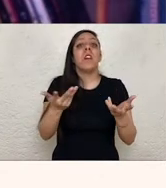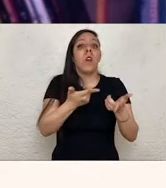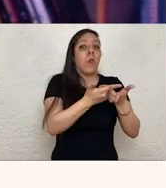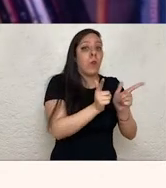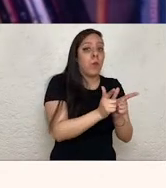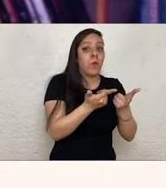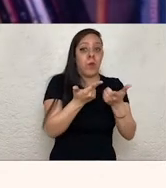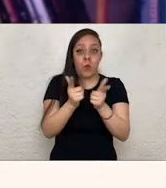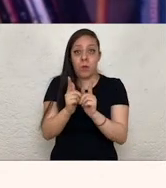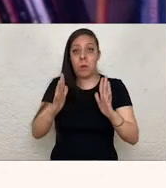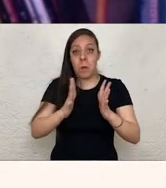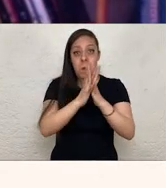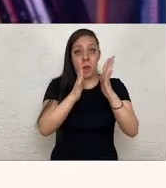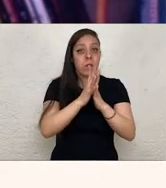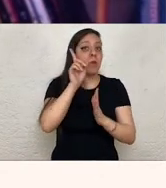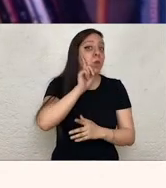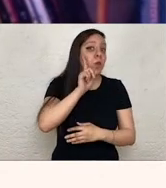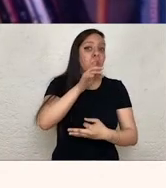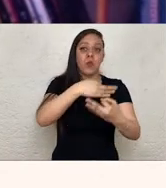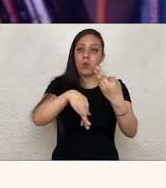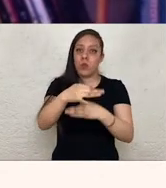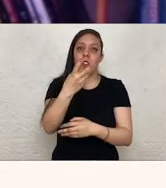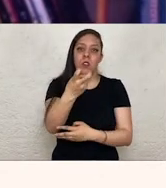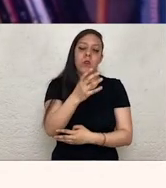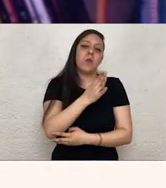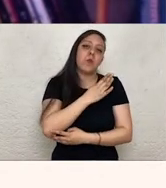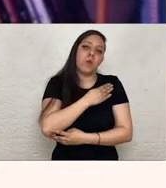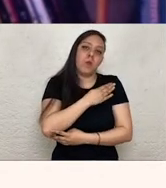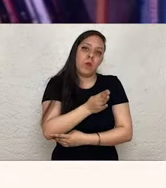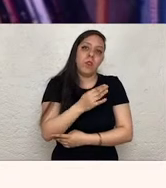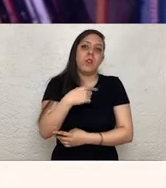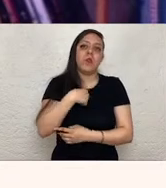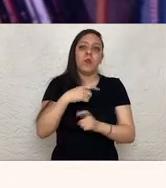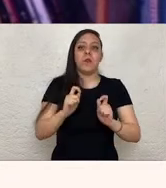de las organizaciones, de la participación de las mujeres.